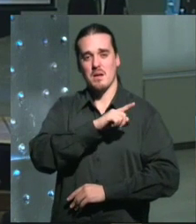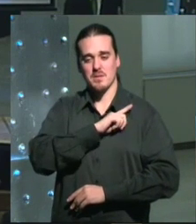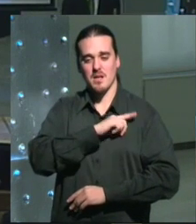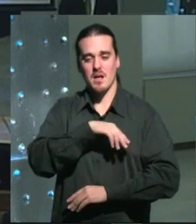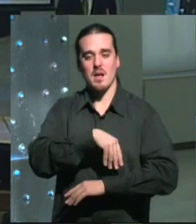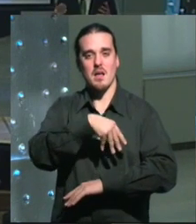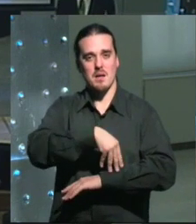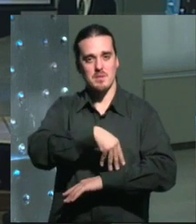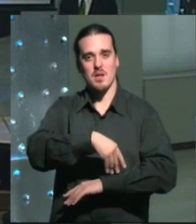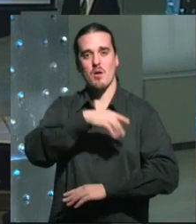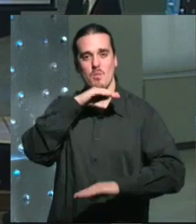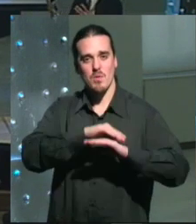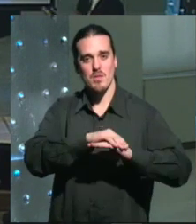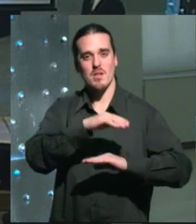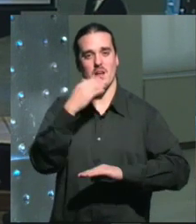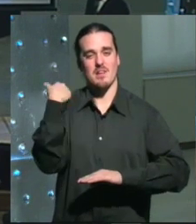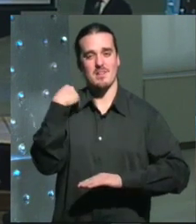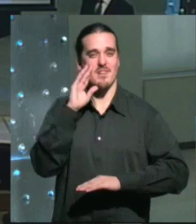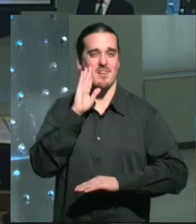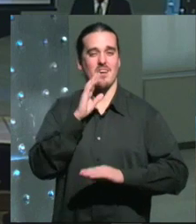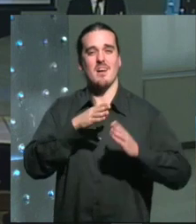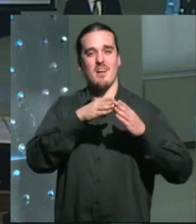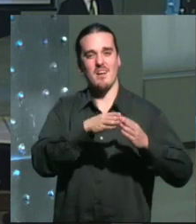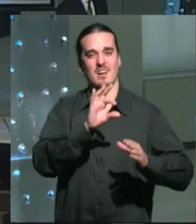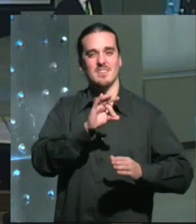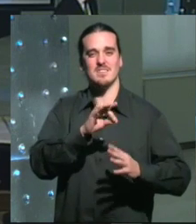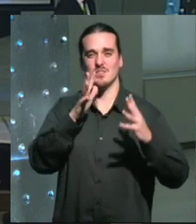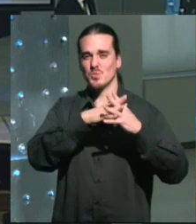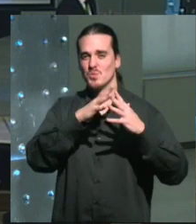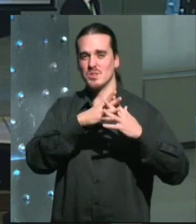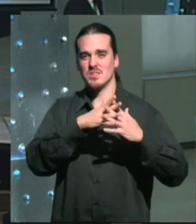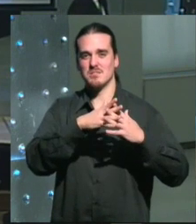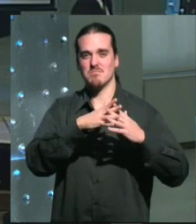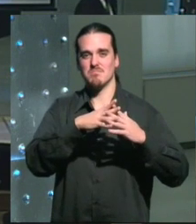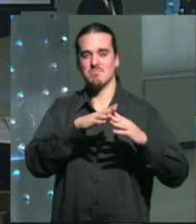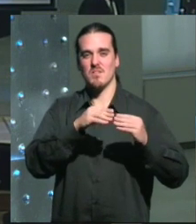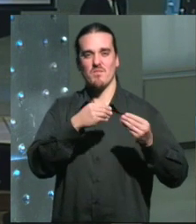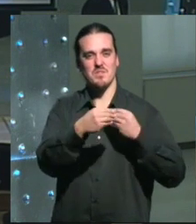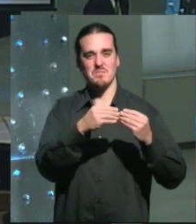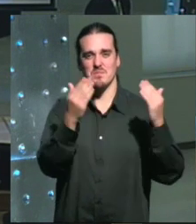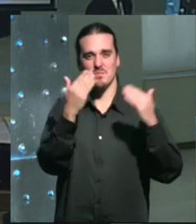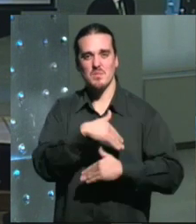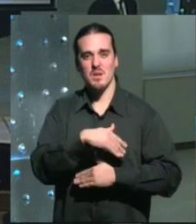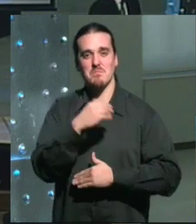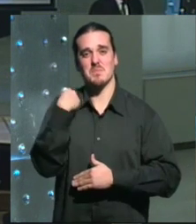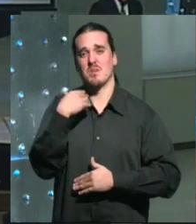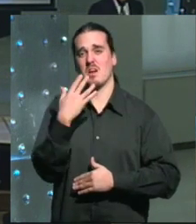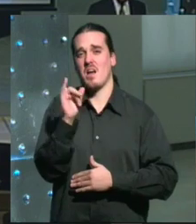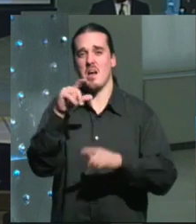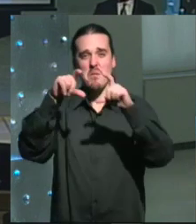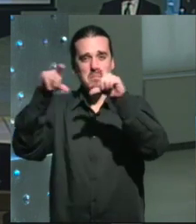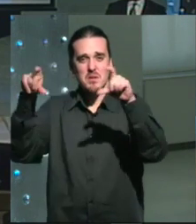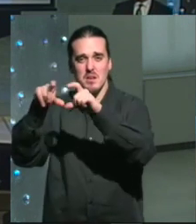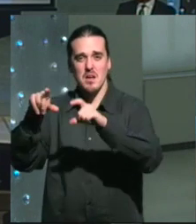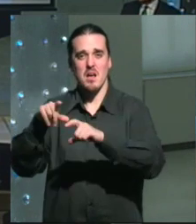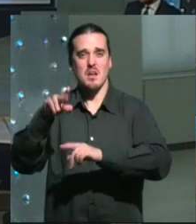una estructura rígida que desafortunadamente siguen teniendo la inmensa mayoría de las multinacionales y las empresas hoy en día, tanto en Europa como en